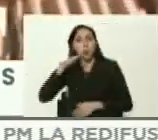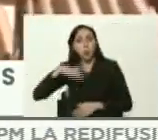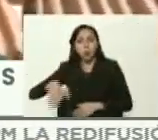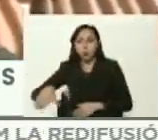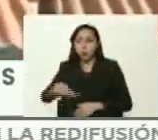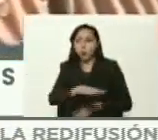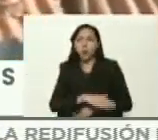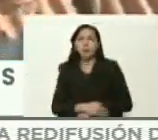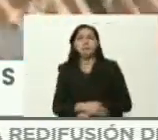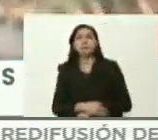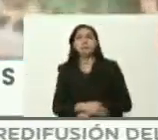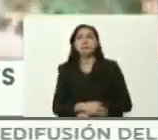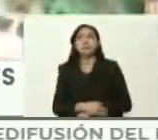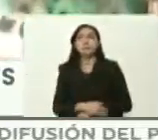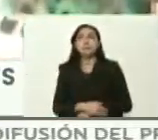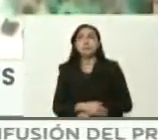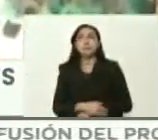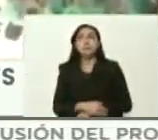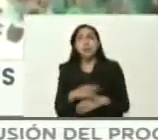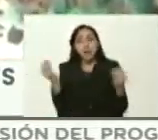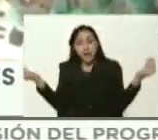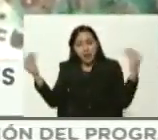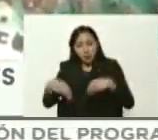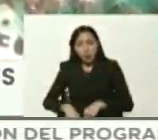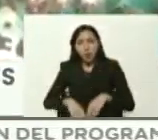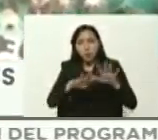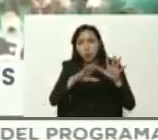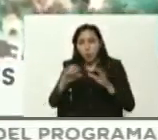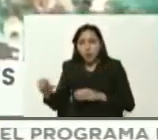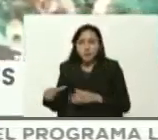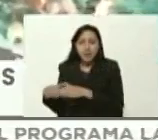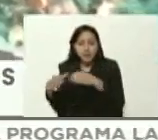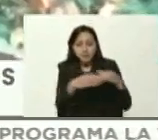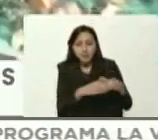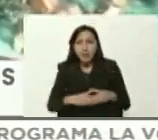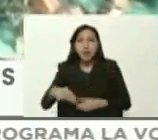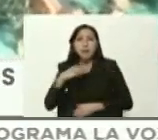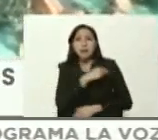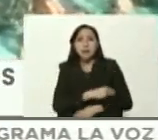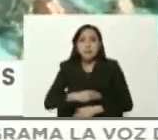En esa organización, bueno, en 90 bases de misiones, más de